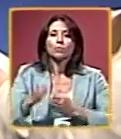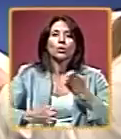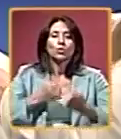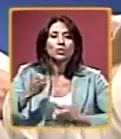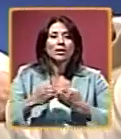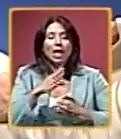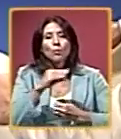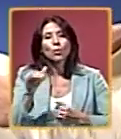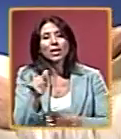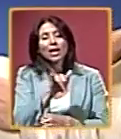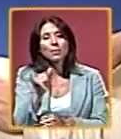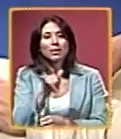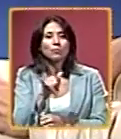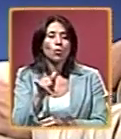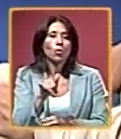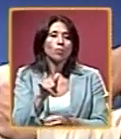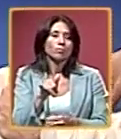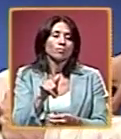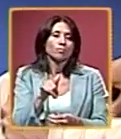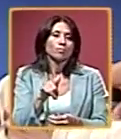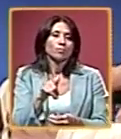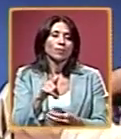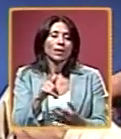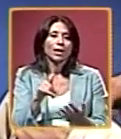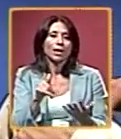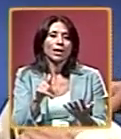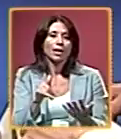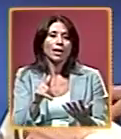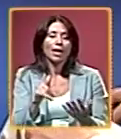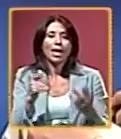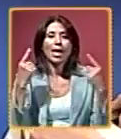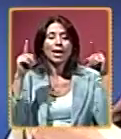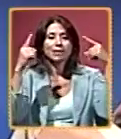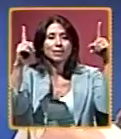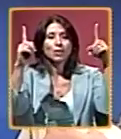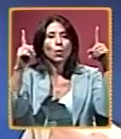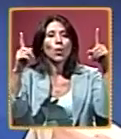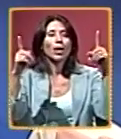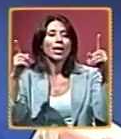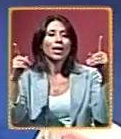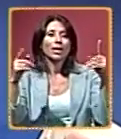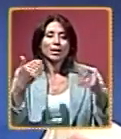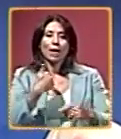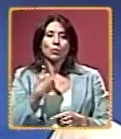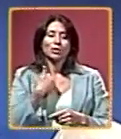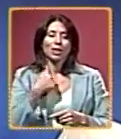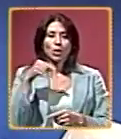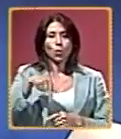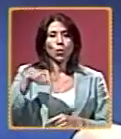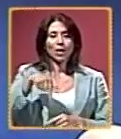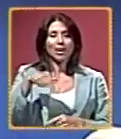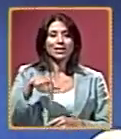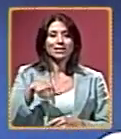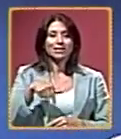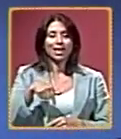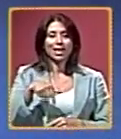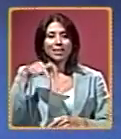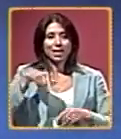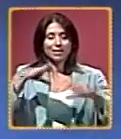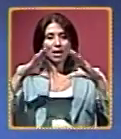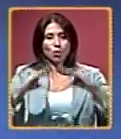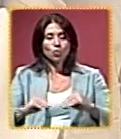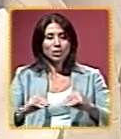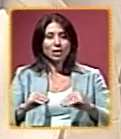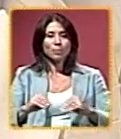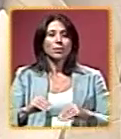entusiasmo y ojalá el mismo éxito que hemos tenido con de esta noche.